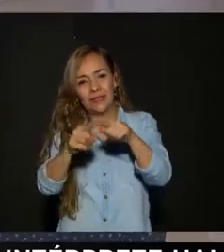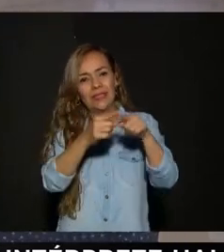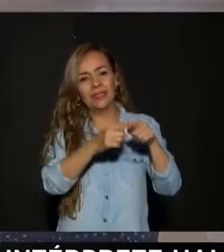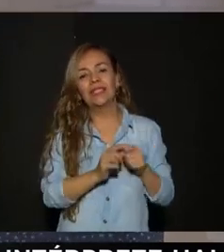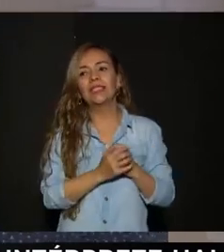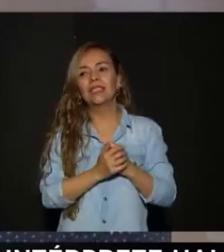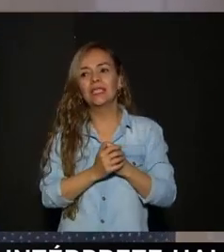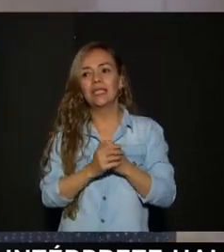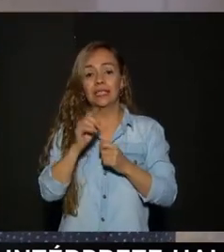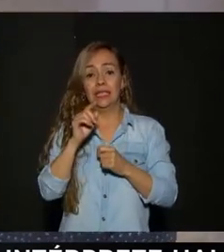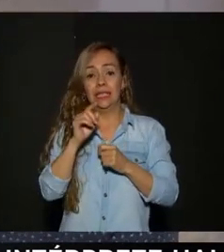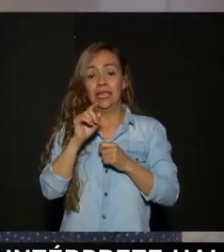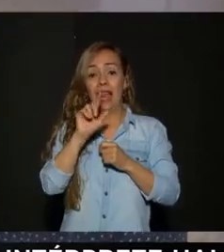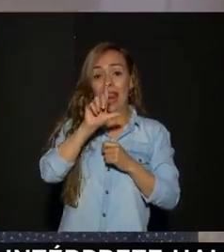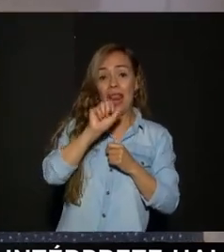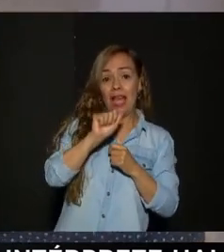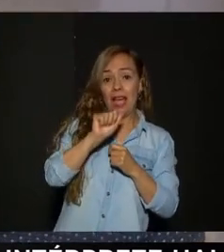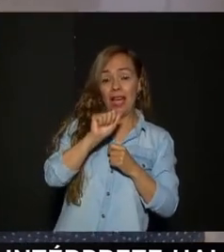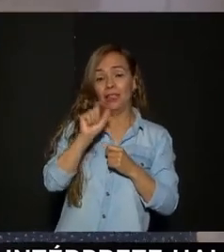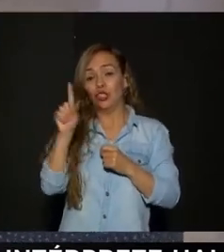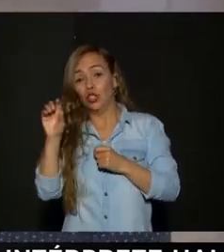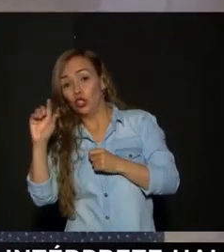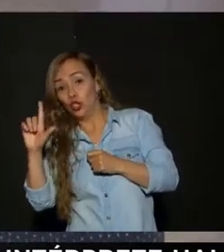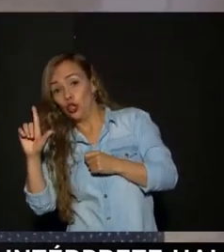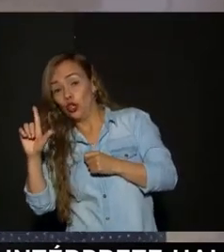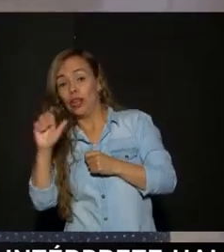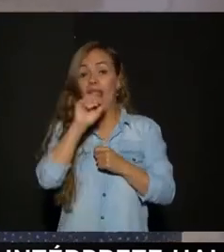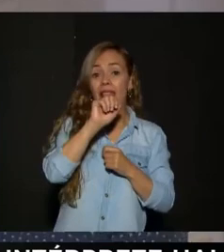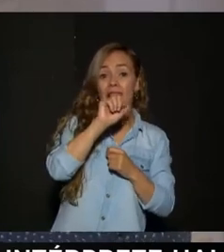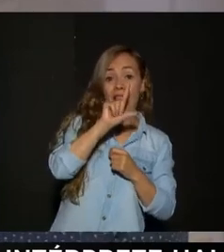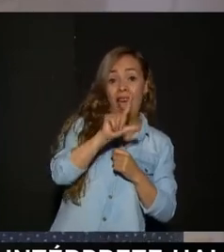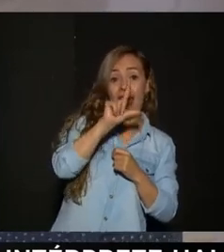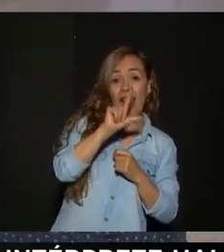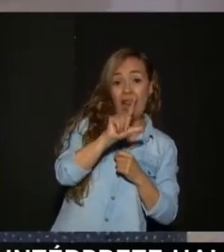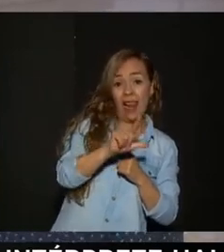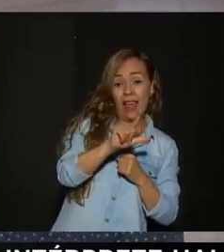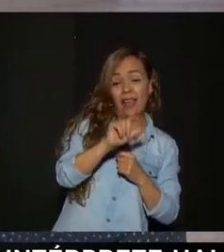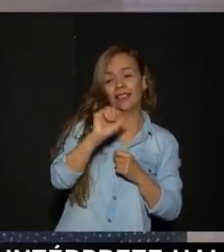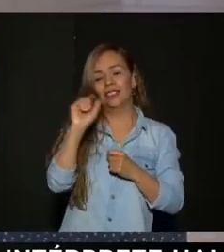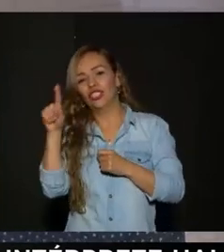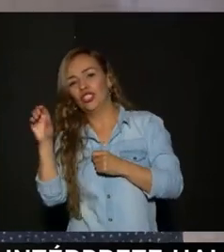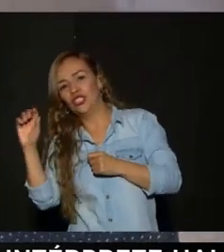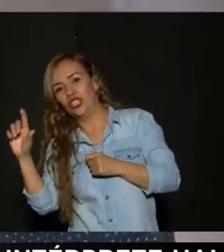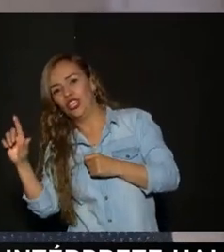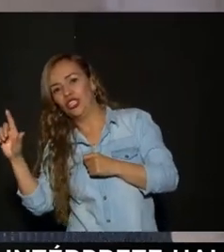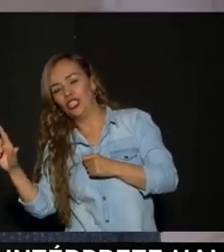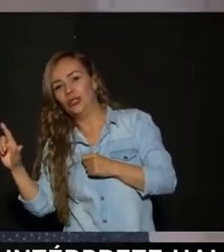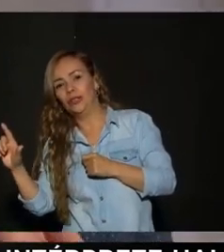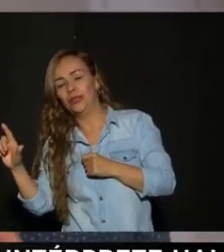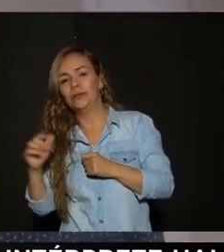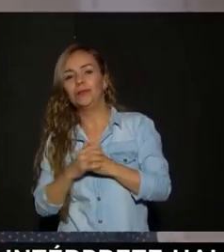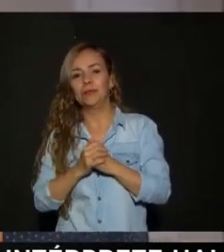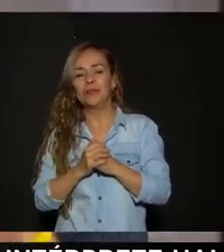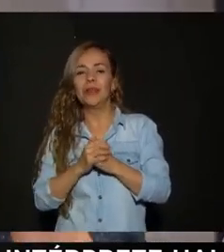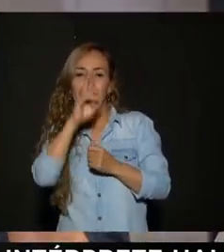Entonces, ¿qué hice? Hice la, sol, la, la, sol. Te estoy poniendo tema de conversación para